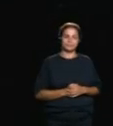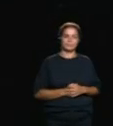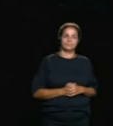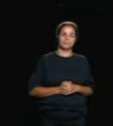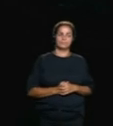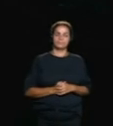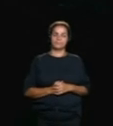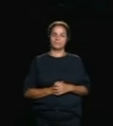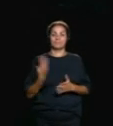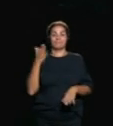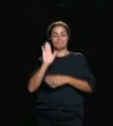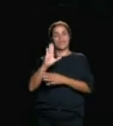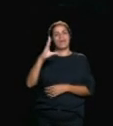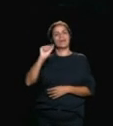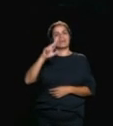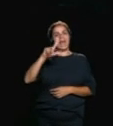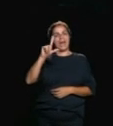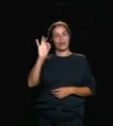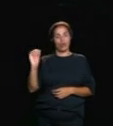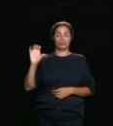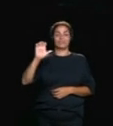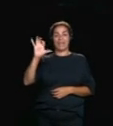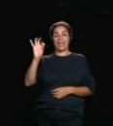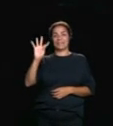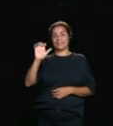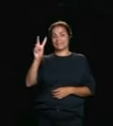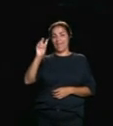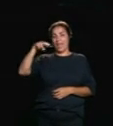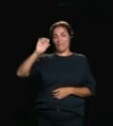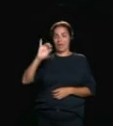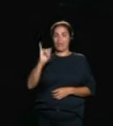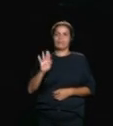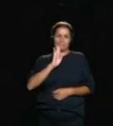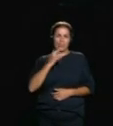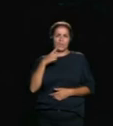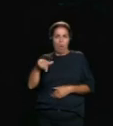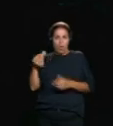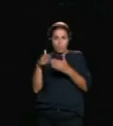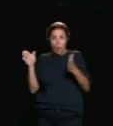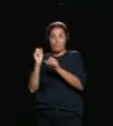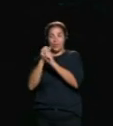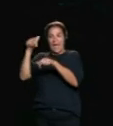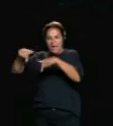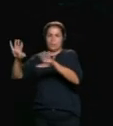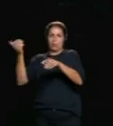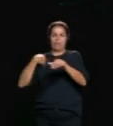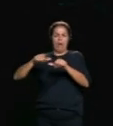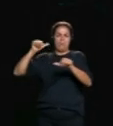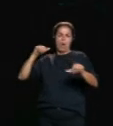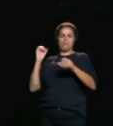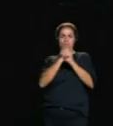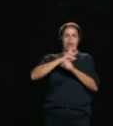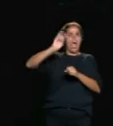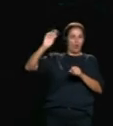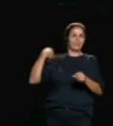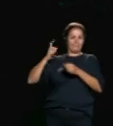Presentación de Carlos Estébanes, que como comentábamos se estrena en esta murga, pero es un veterano en otras formaciones murgueras, evidentemente.